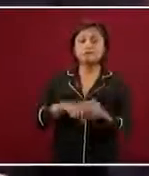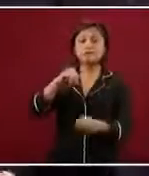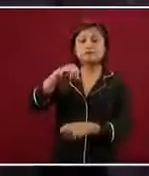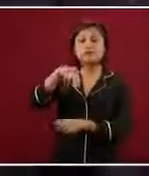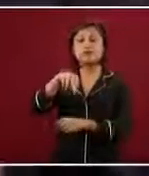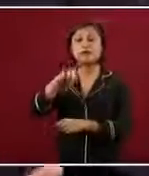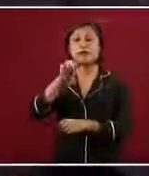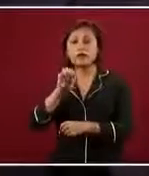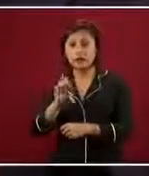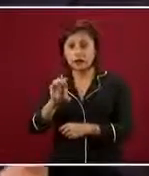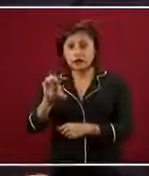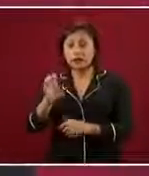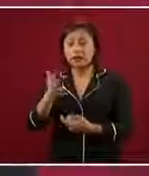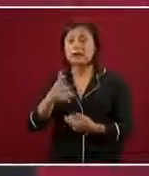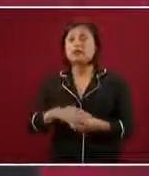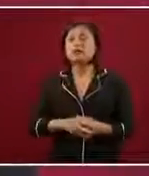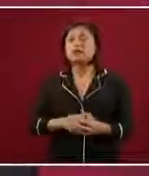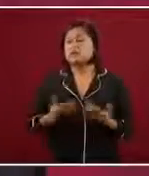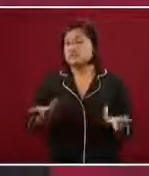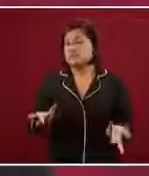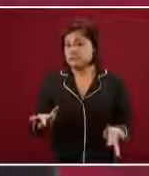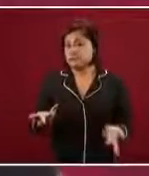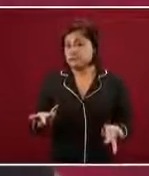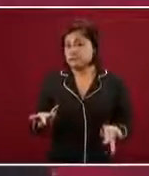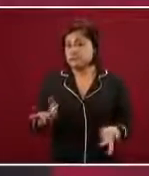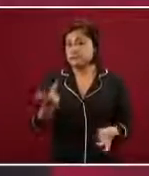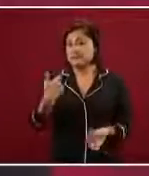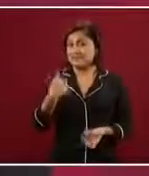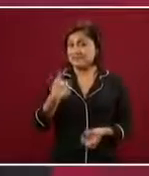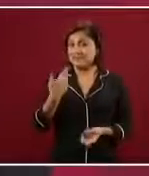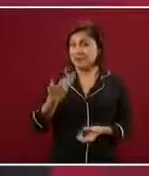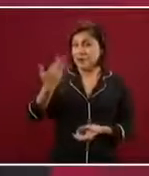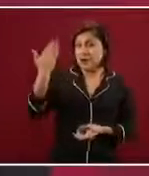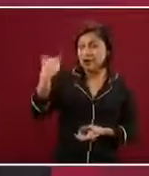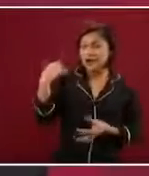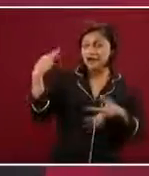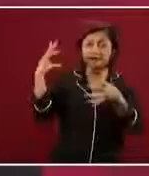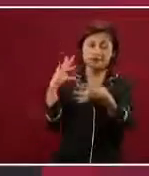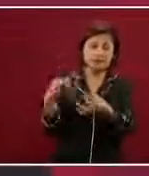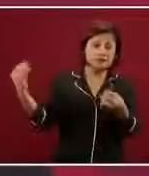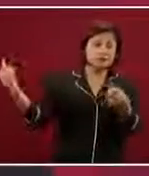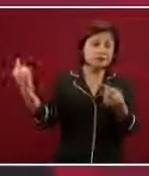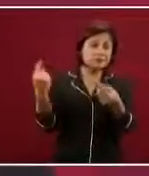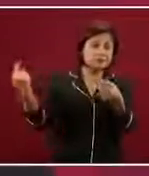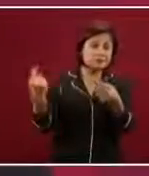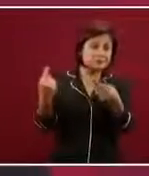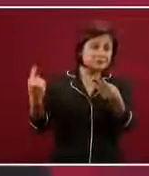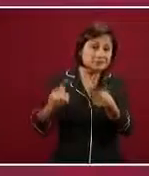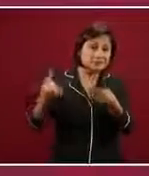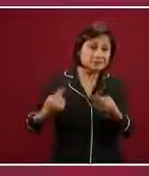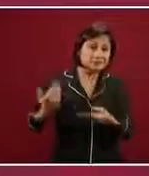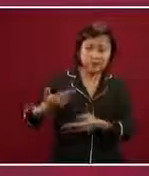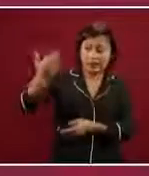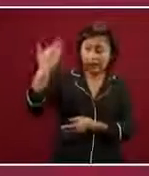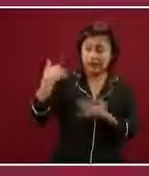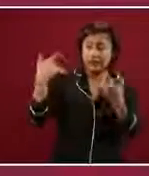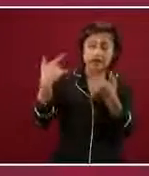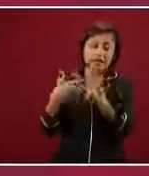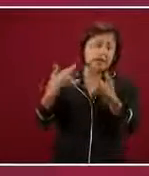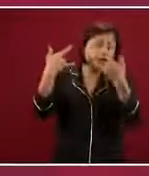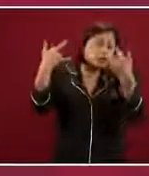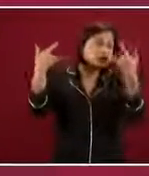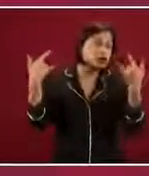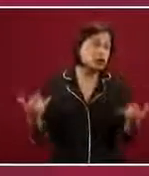les comentaba yo? Hay tantas anécdotas y hechos, ¿no?,